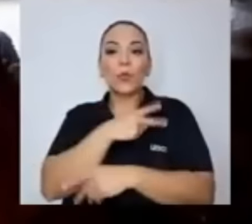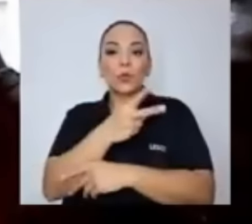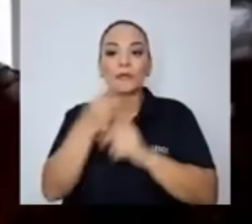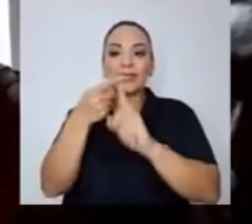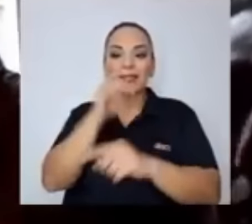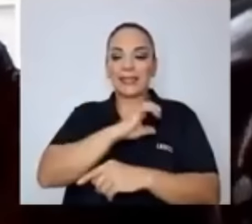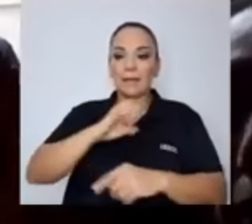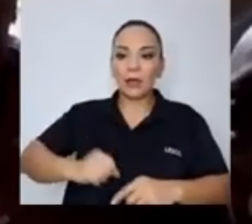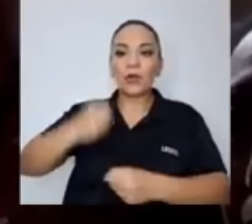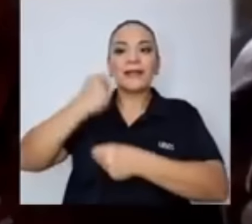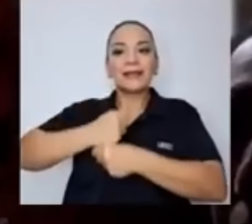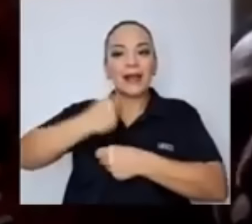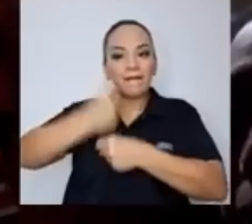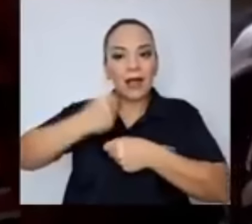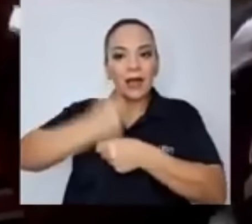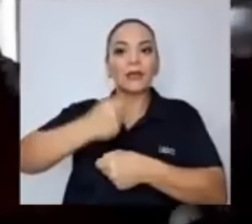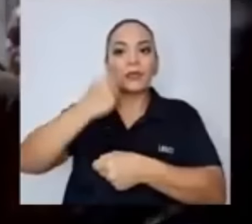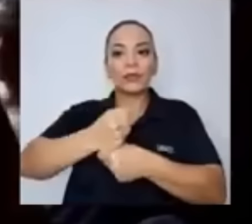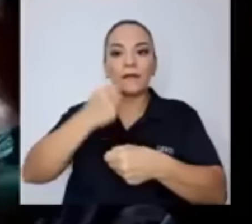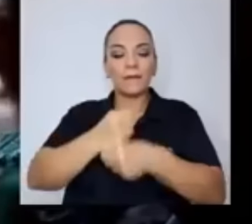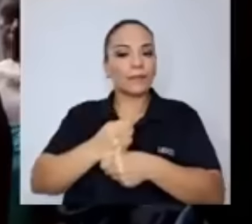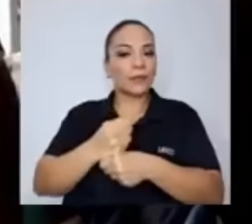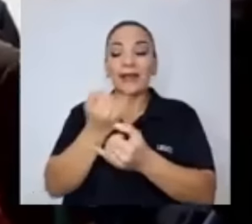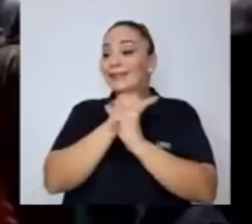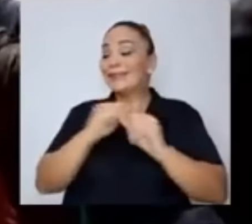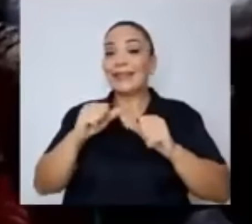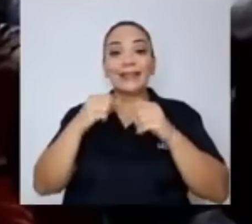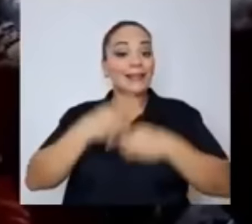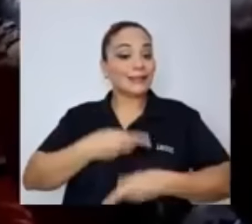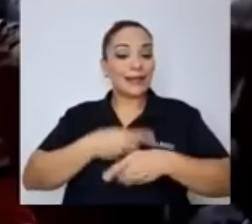Salvador trabajando sin descanso,